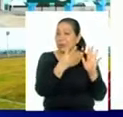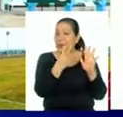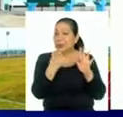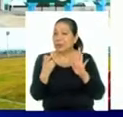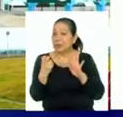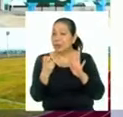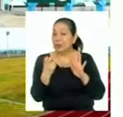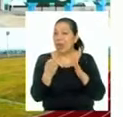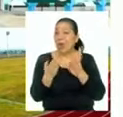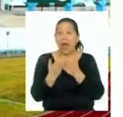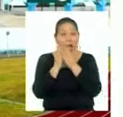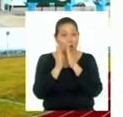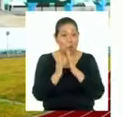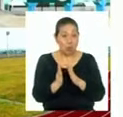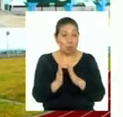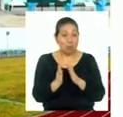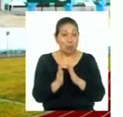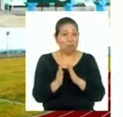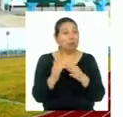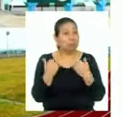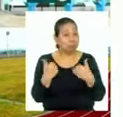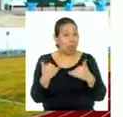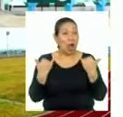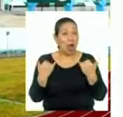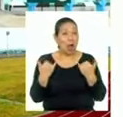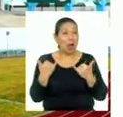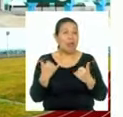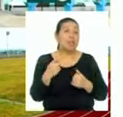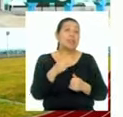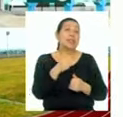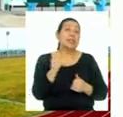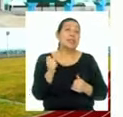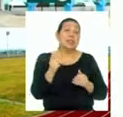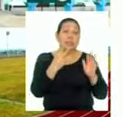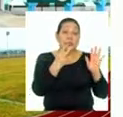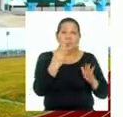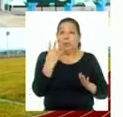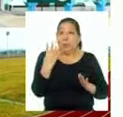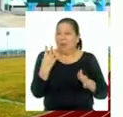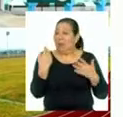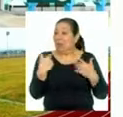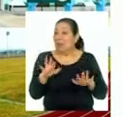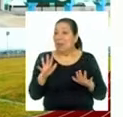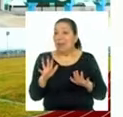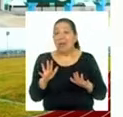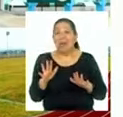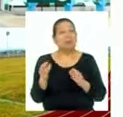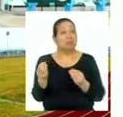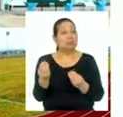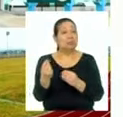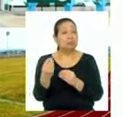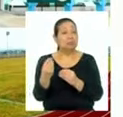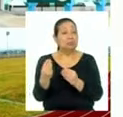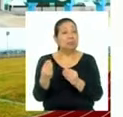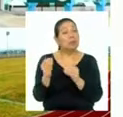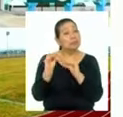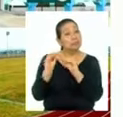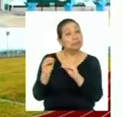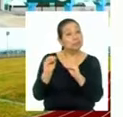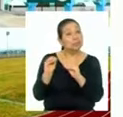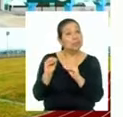700 alumnos que puede recibir, hay en estos momentos 174 que ya se están formando de